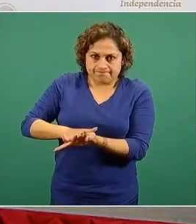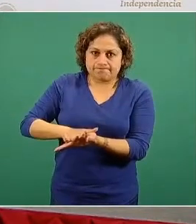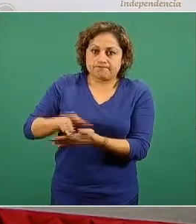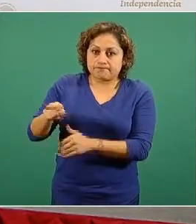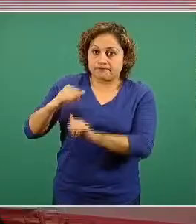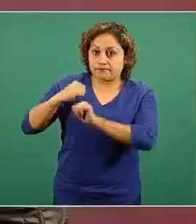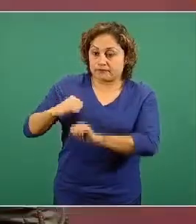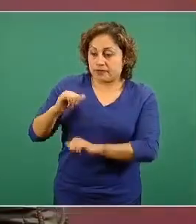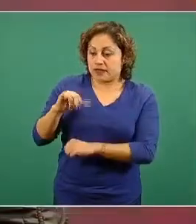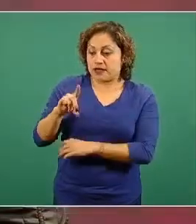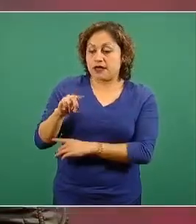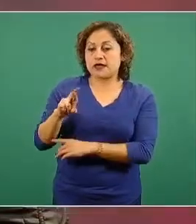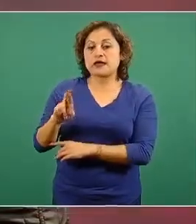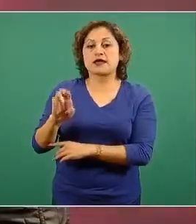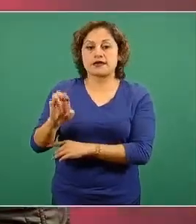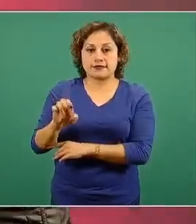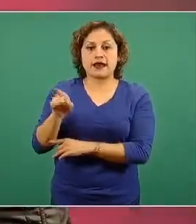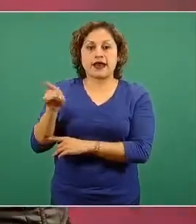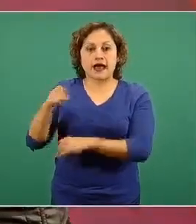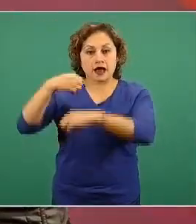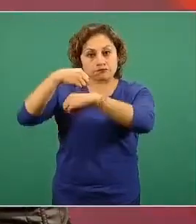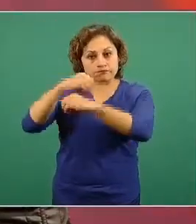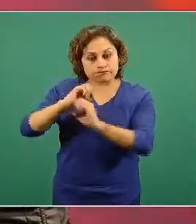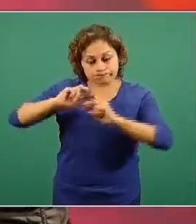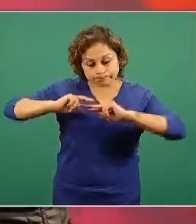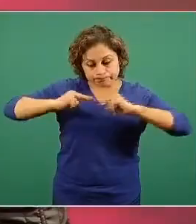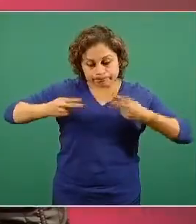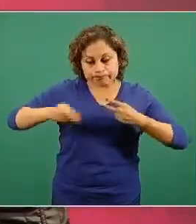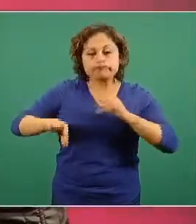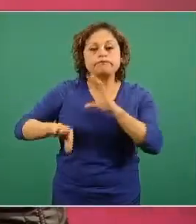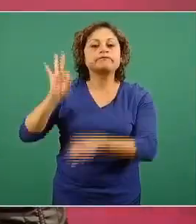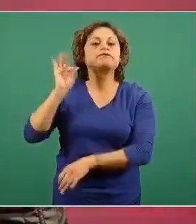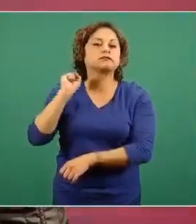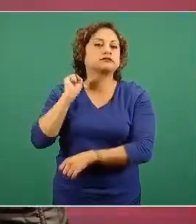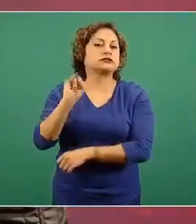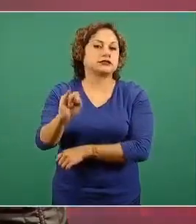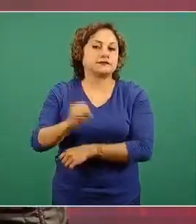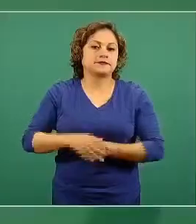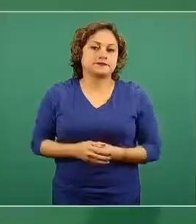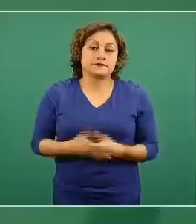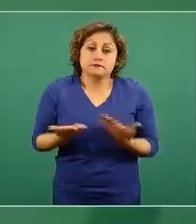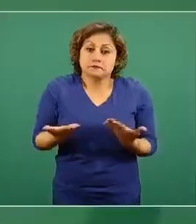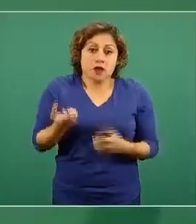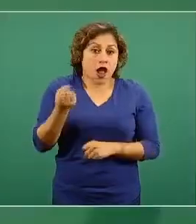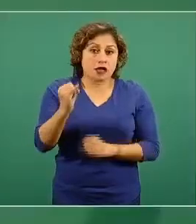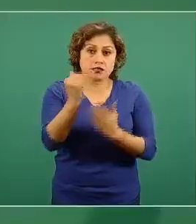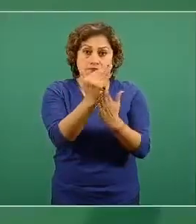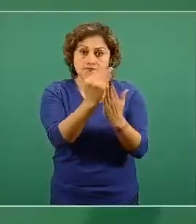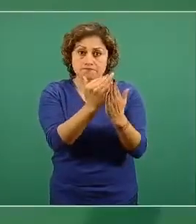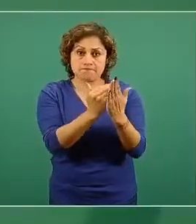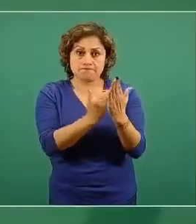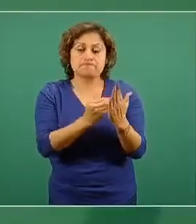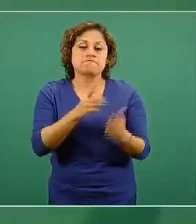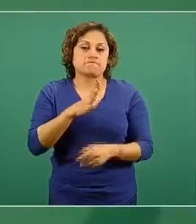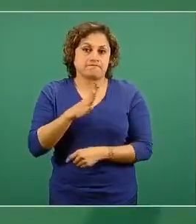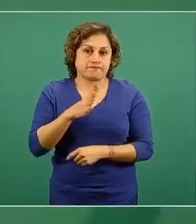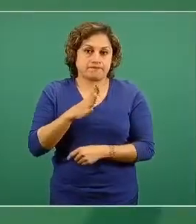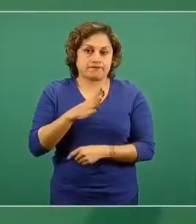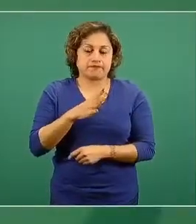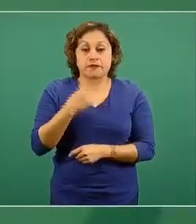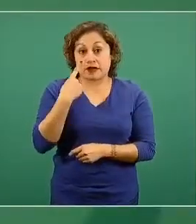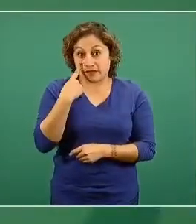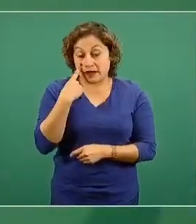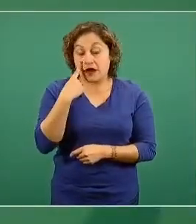quien posteriormente a través de la secuenciación lo confirma. Esas son las medidas que en su momento se han implementado. Recordemos que estamos ante